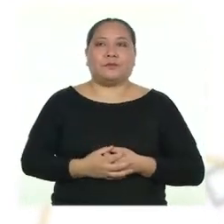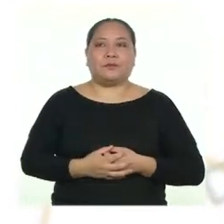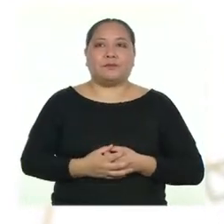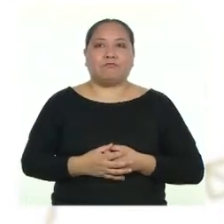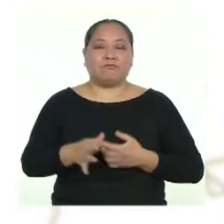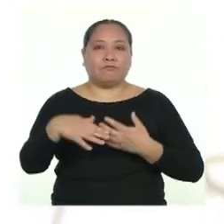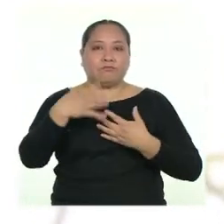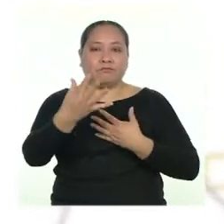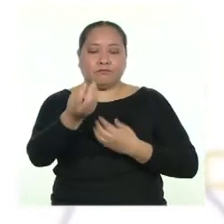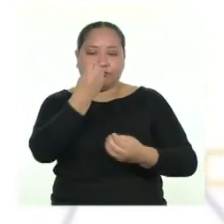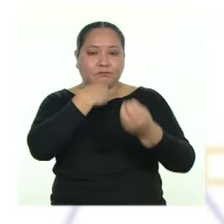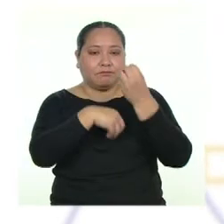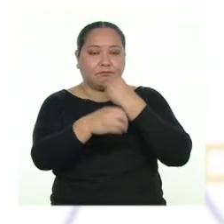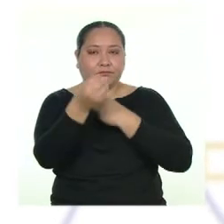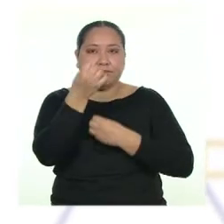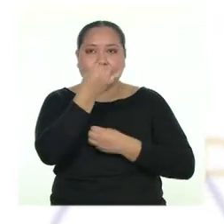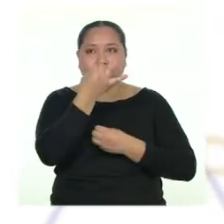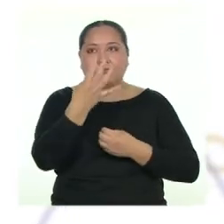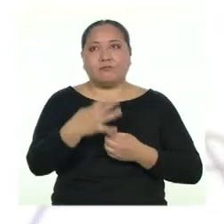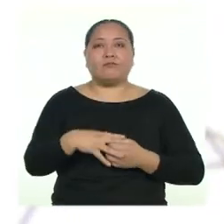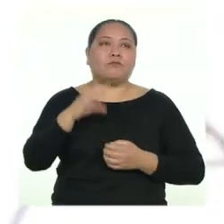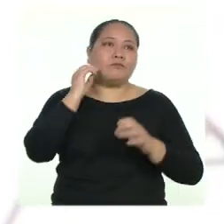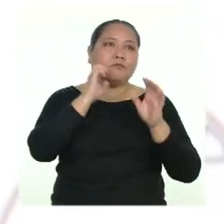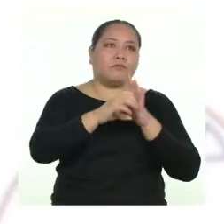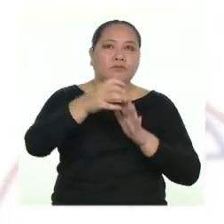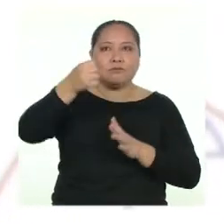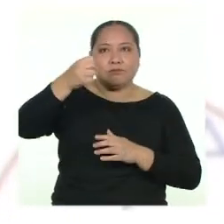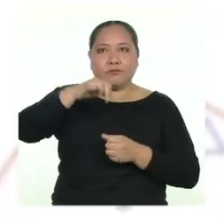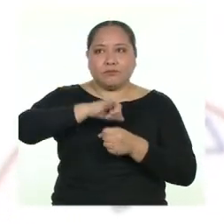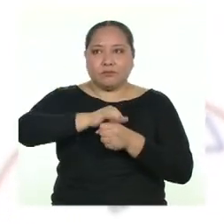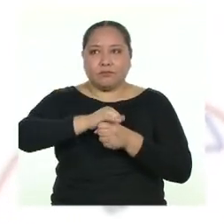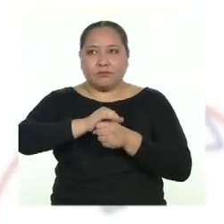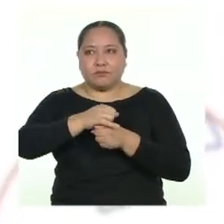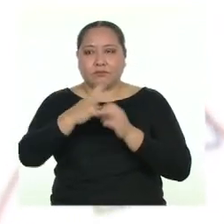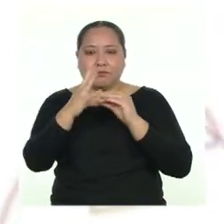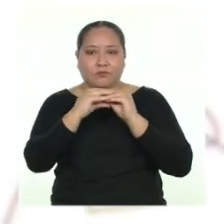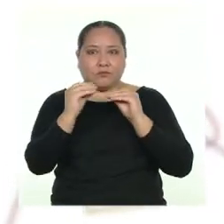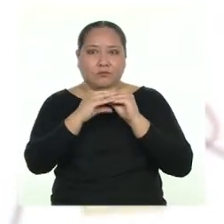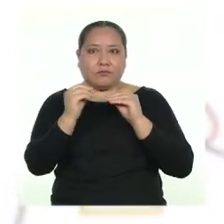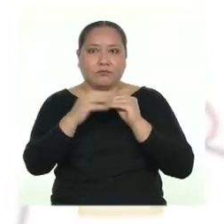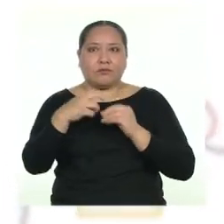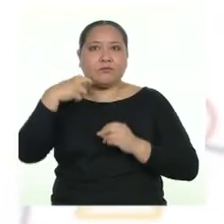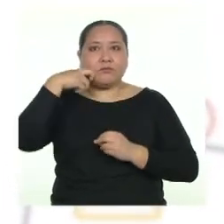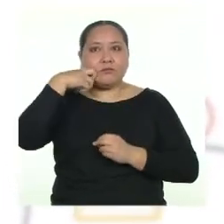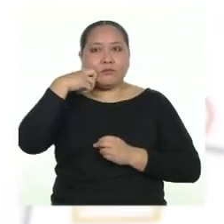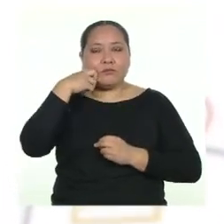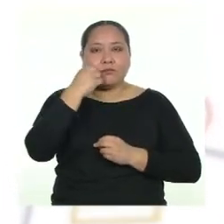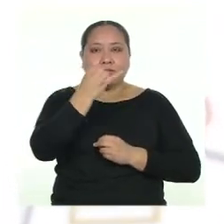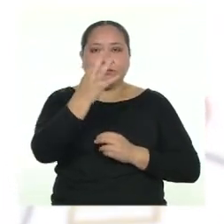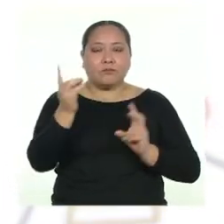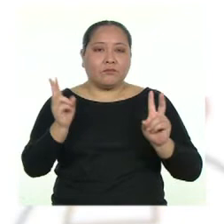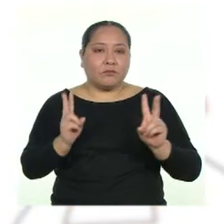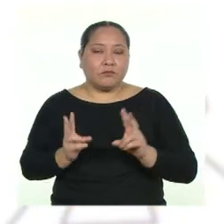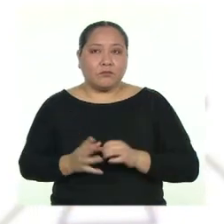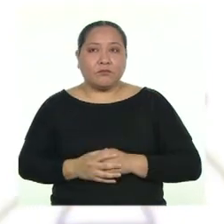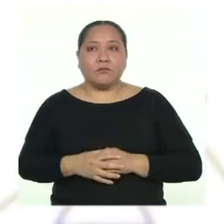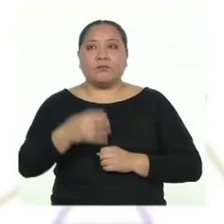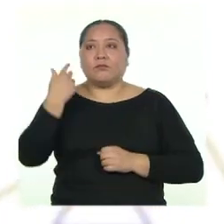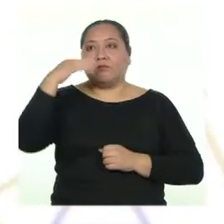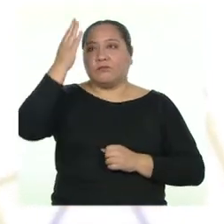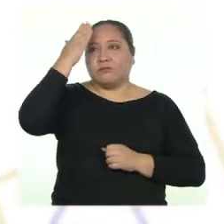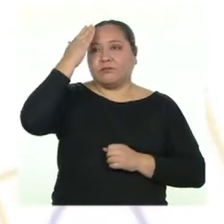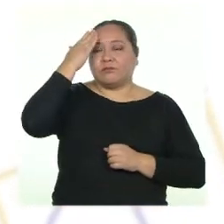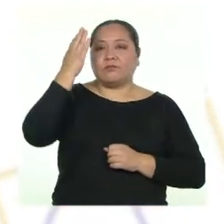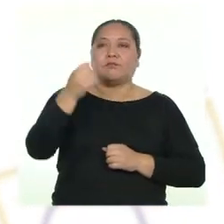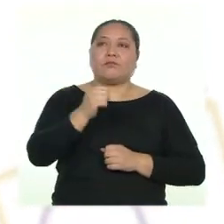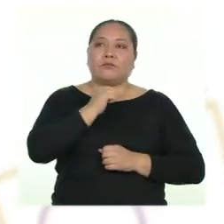Luego de consumir algunos alimentos, como leche, yogurt, frutas, carne y algunas verduras, sabemos que aún